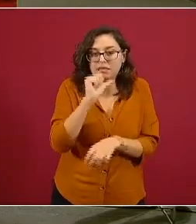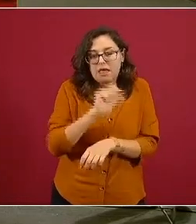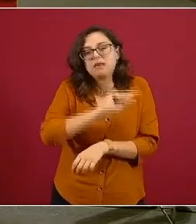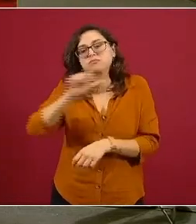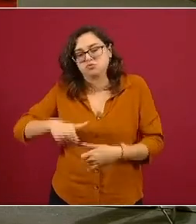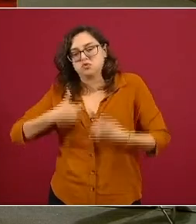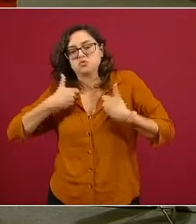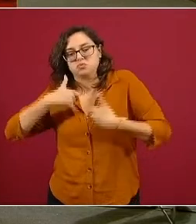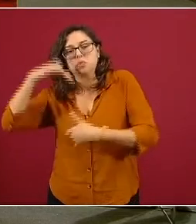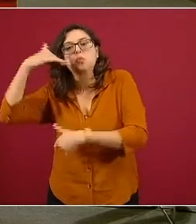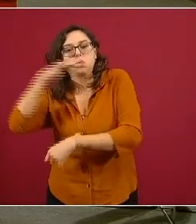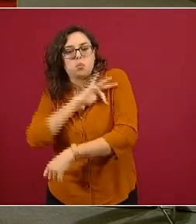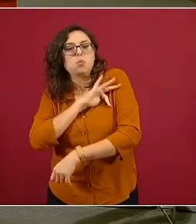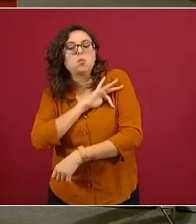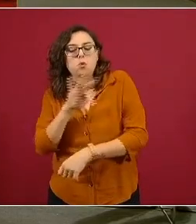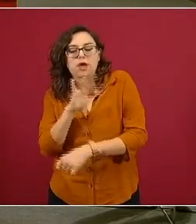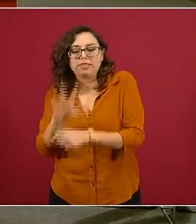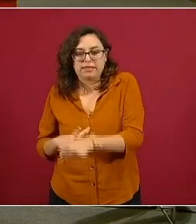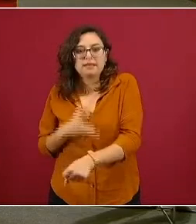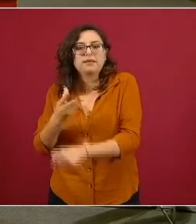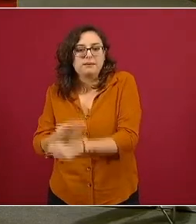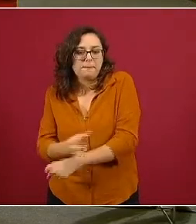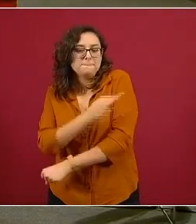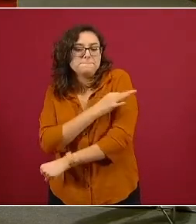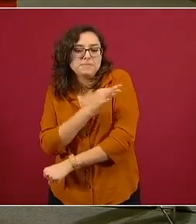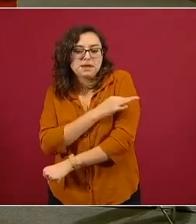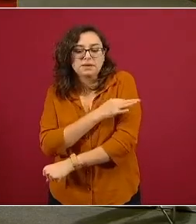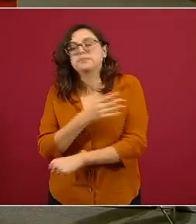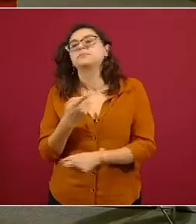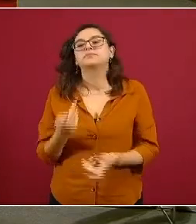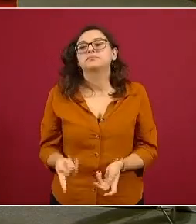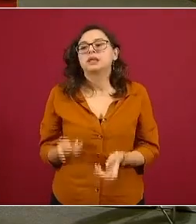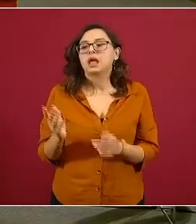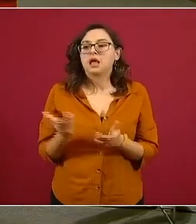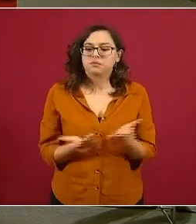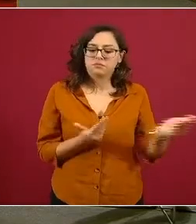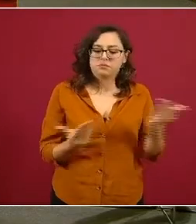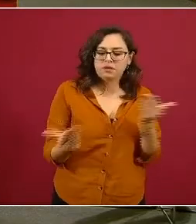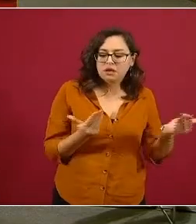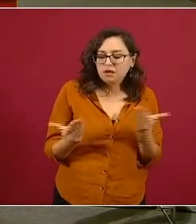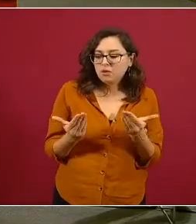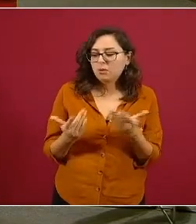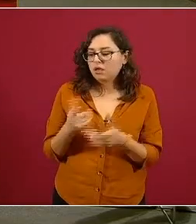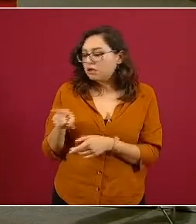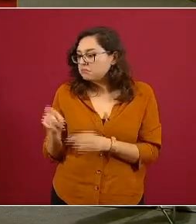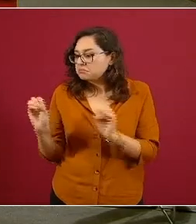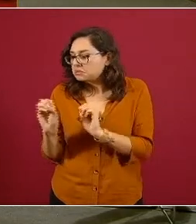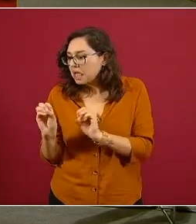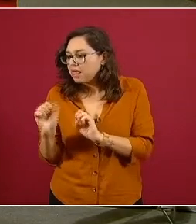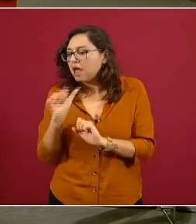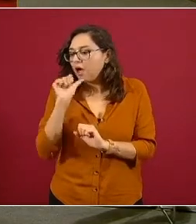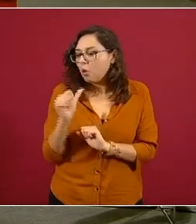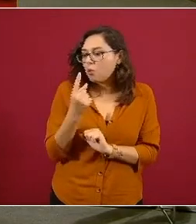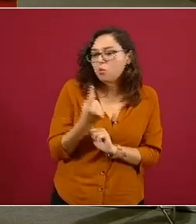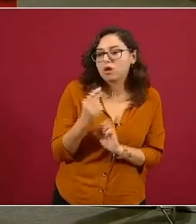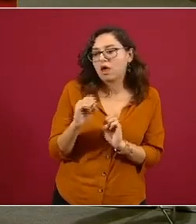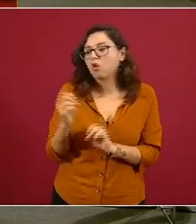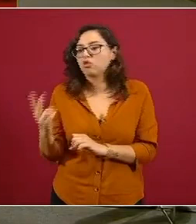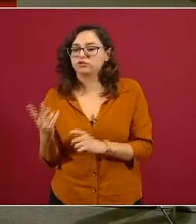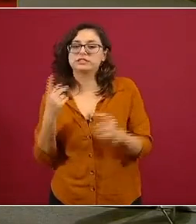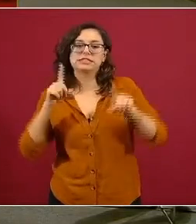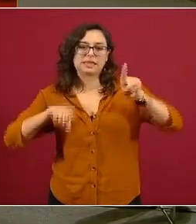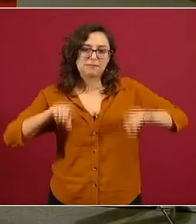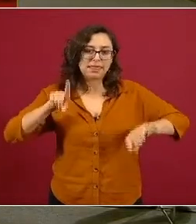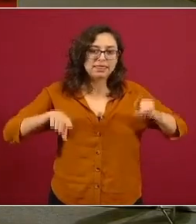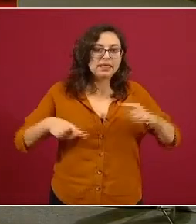es completar esquemas con base en si tiene 0 dosis, si tiene 1 dosis o tiene 2 dosis. Es